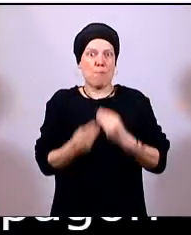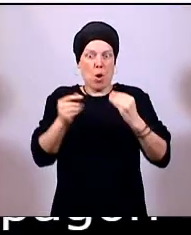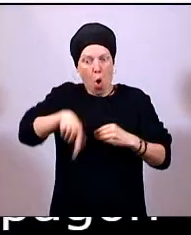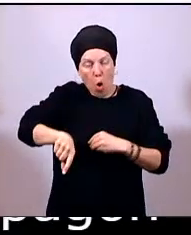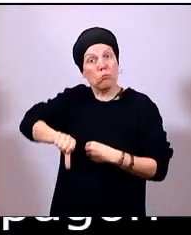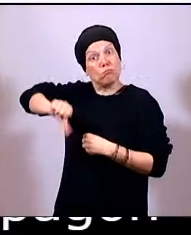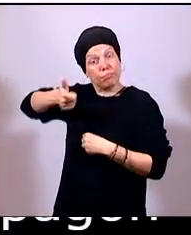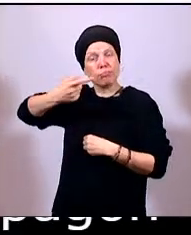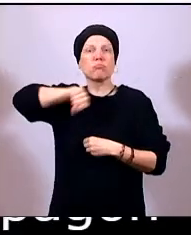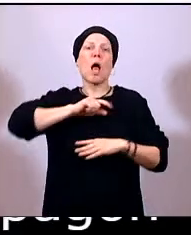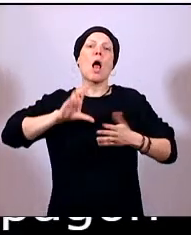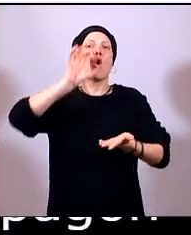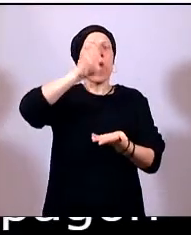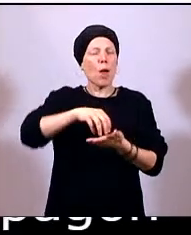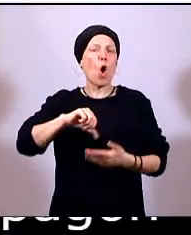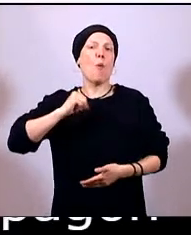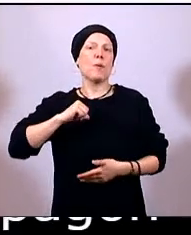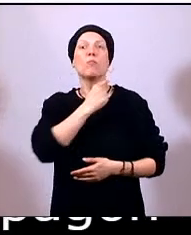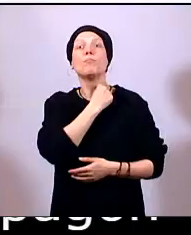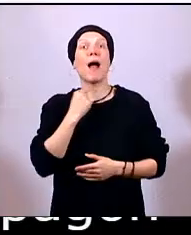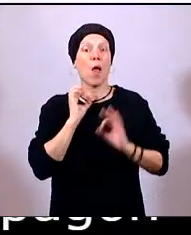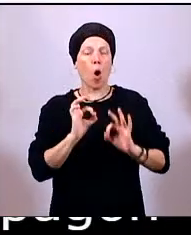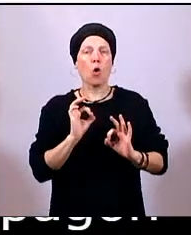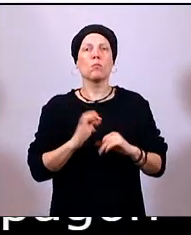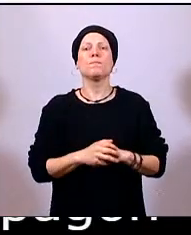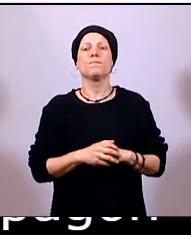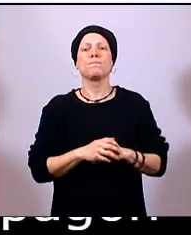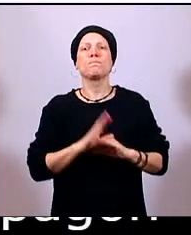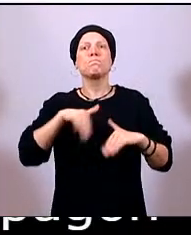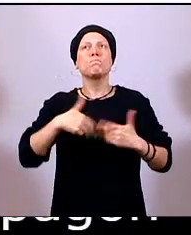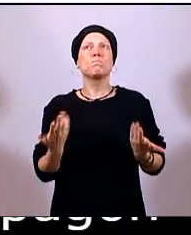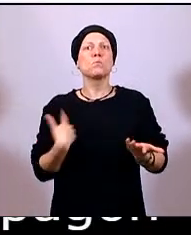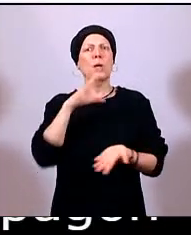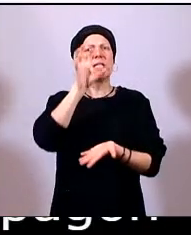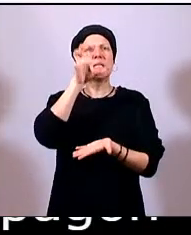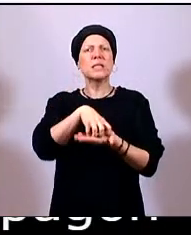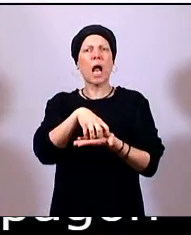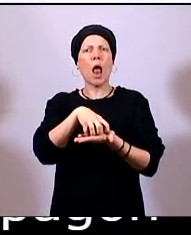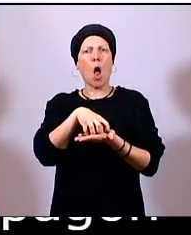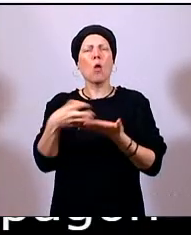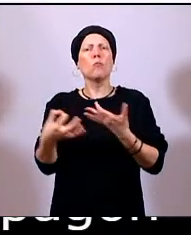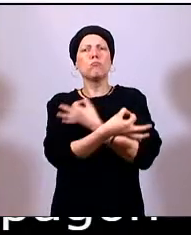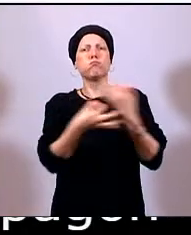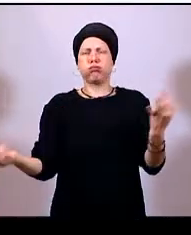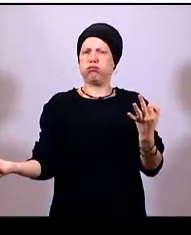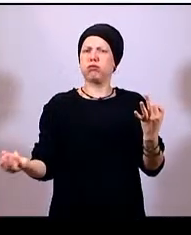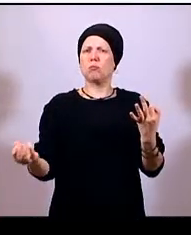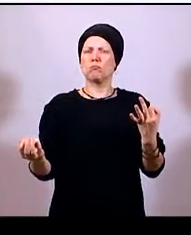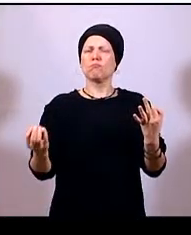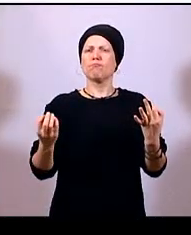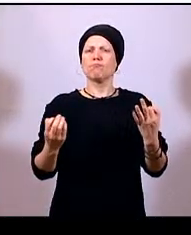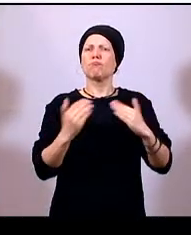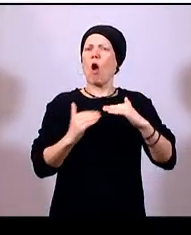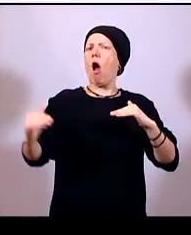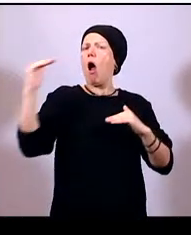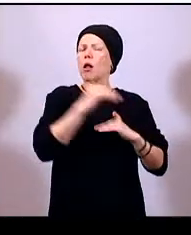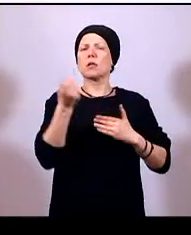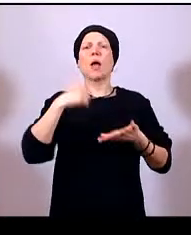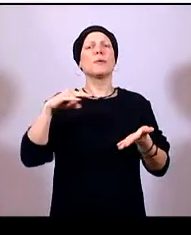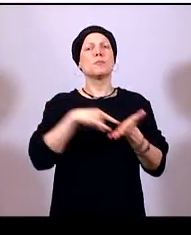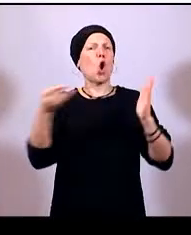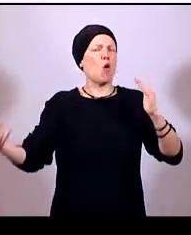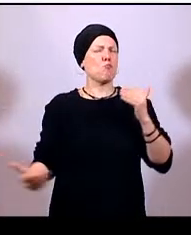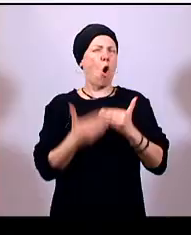aprobamos, el complejo hospitalario de Badajoz contará con unas instalaciones de alta eficiencia energética y tecnología de última